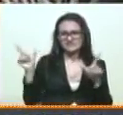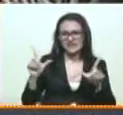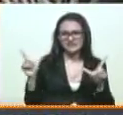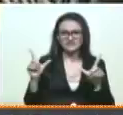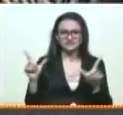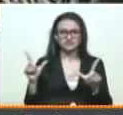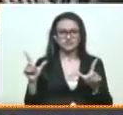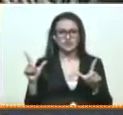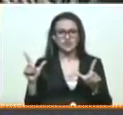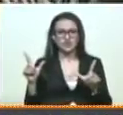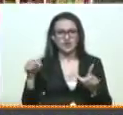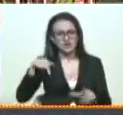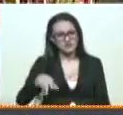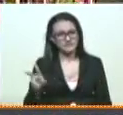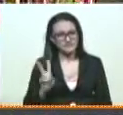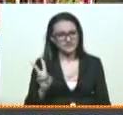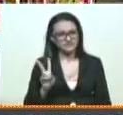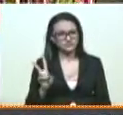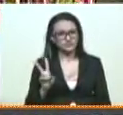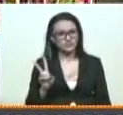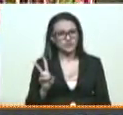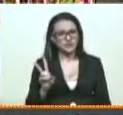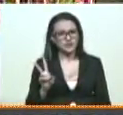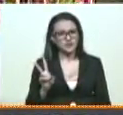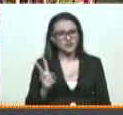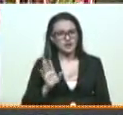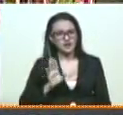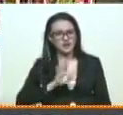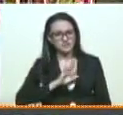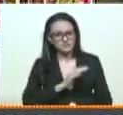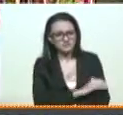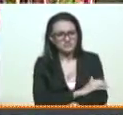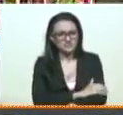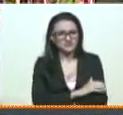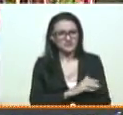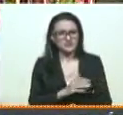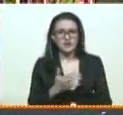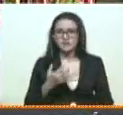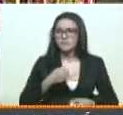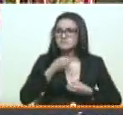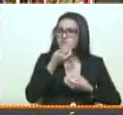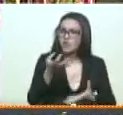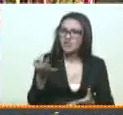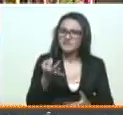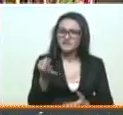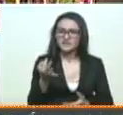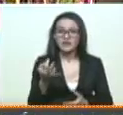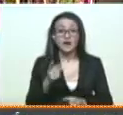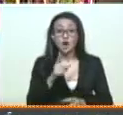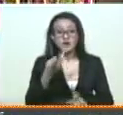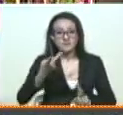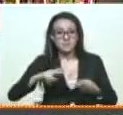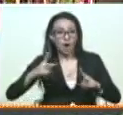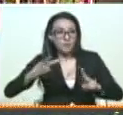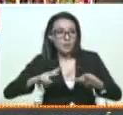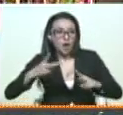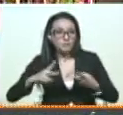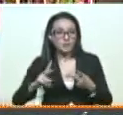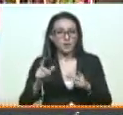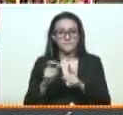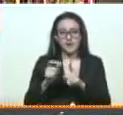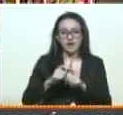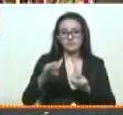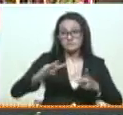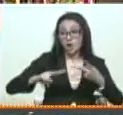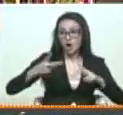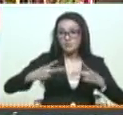hegemónicos en Venezuela, haya un solo relato sobre lo que aquí ocurre. Usted le cambia el encabezado, le cambia